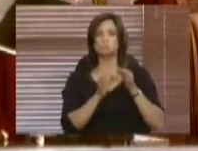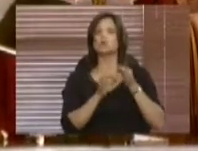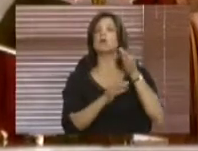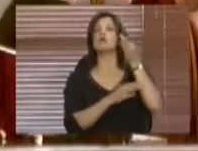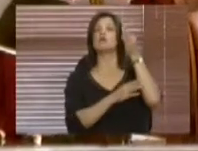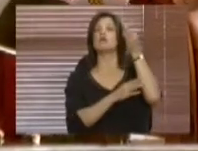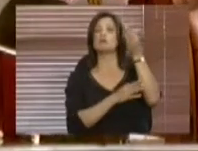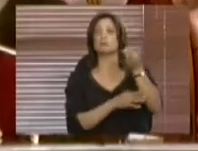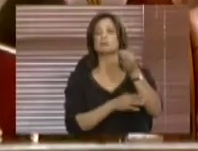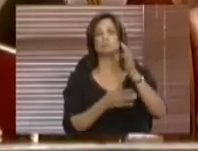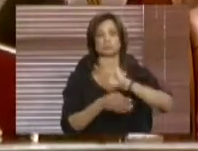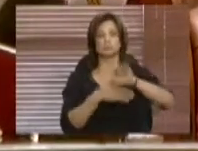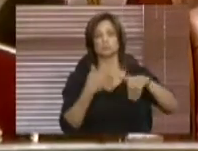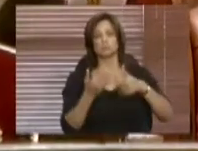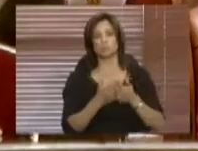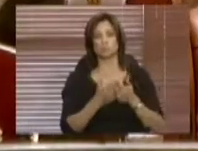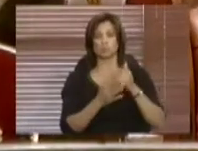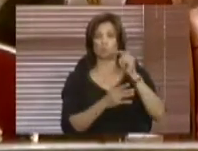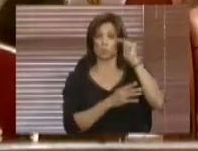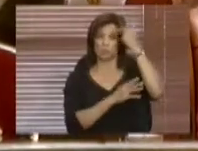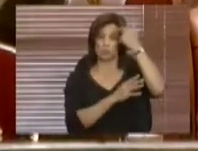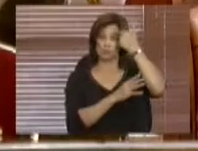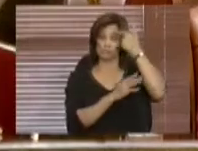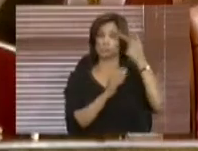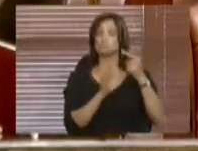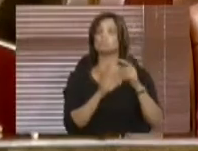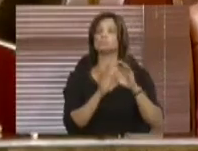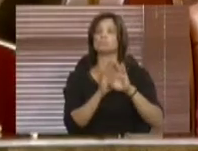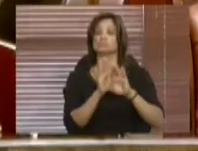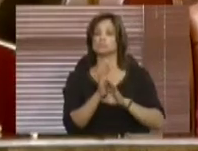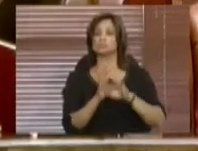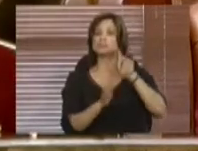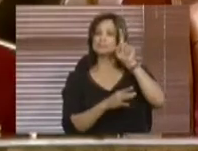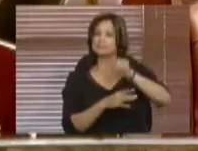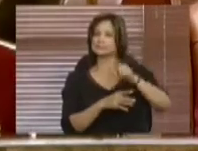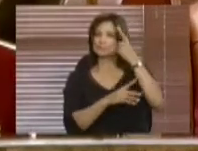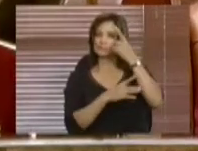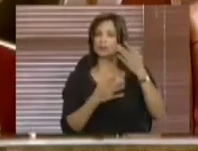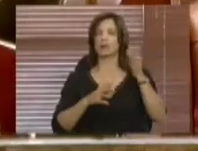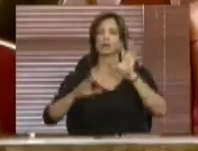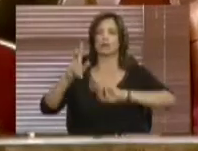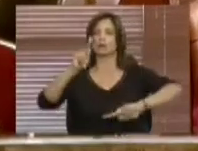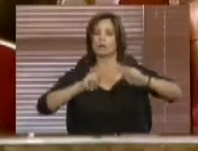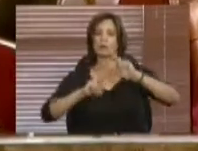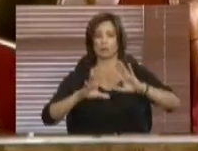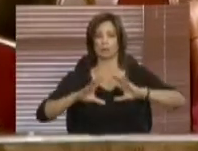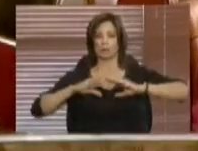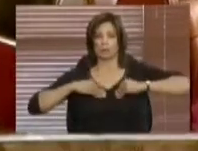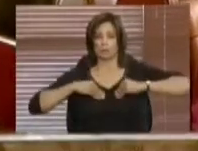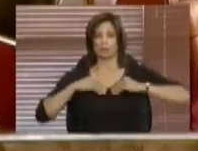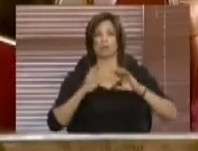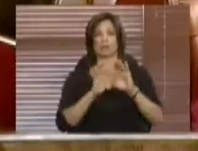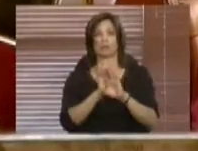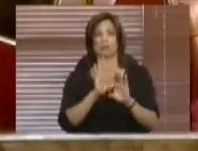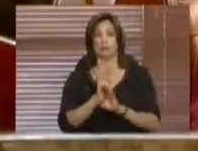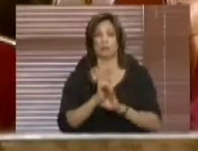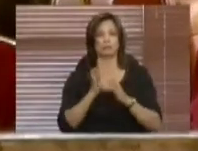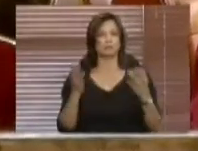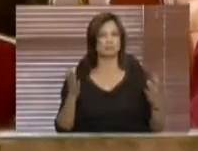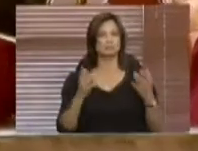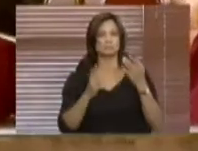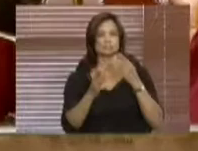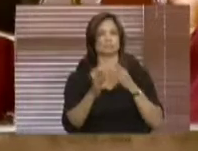plazo. Todo Estado constitucional requiere una ciudadanía que asuma la Constitución como